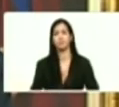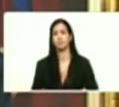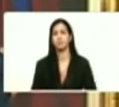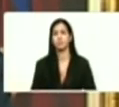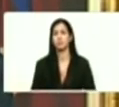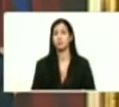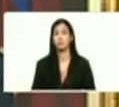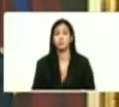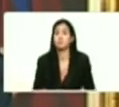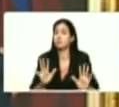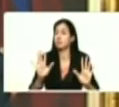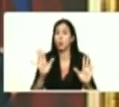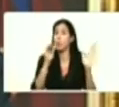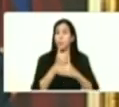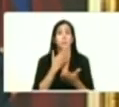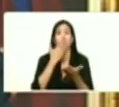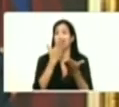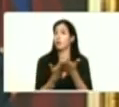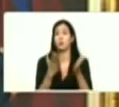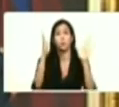no tienen propuestas